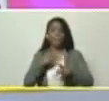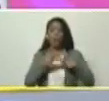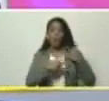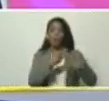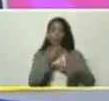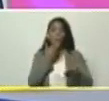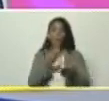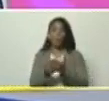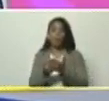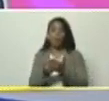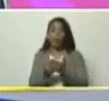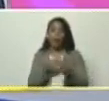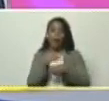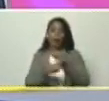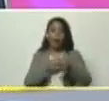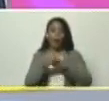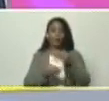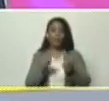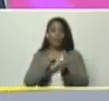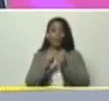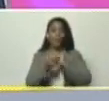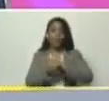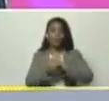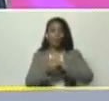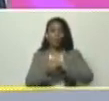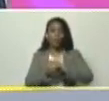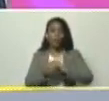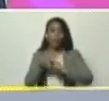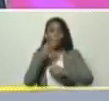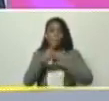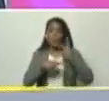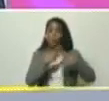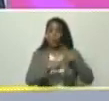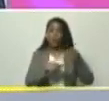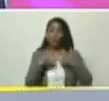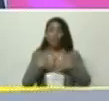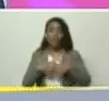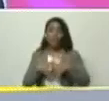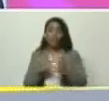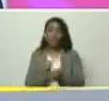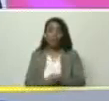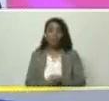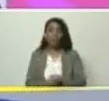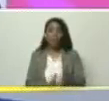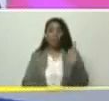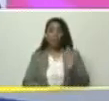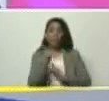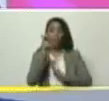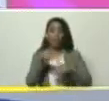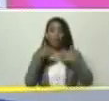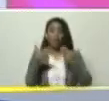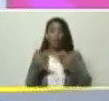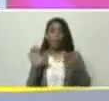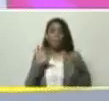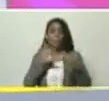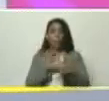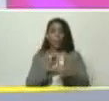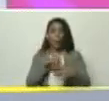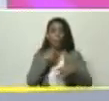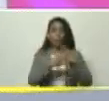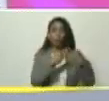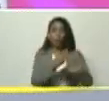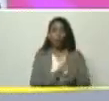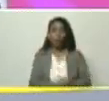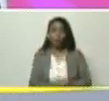nos permitan generar transformaciones en los procesos industriales, en desarrollar el encadenamiento